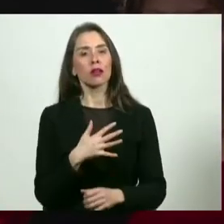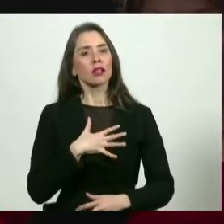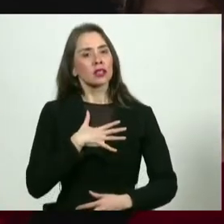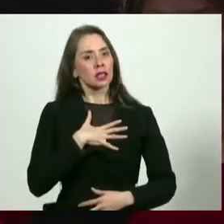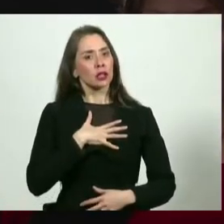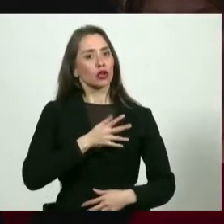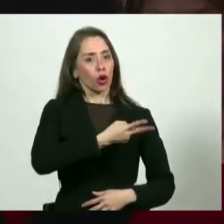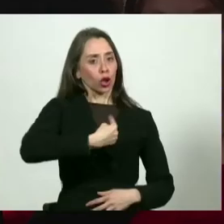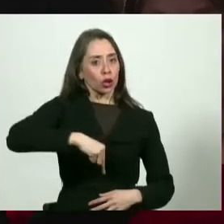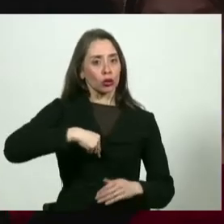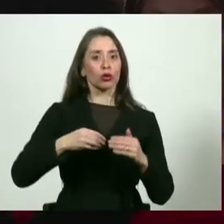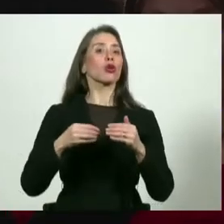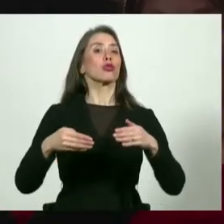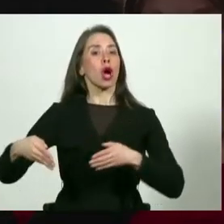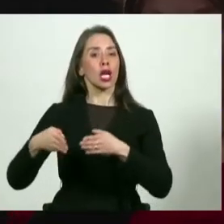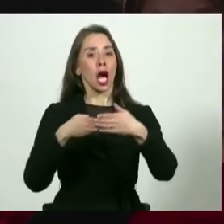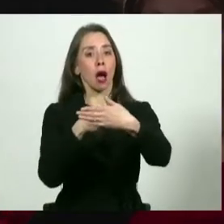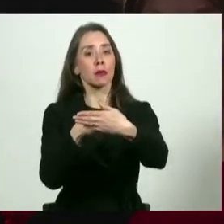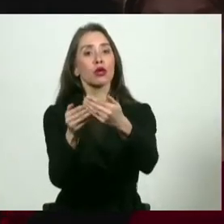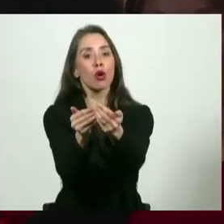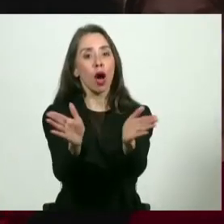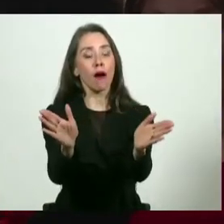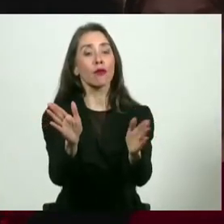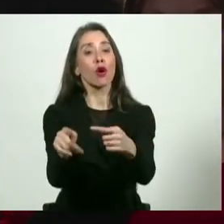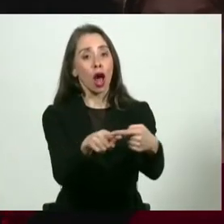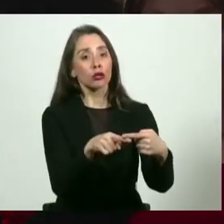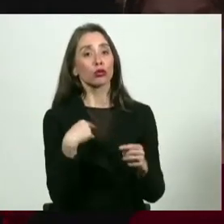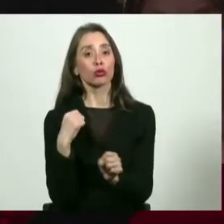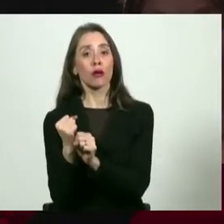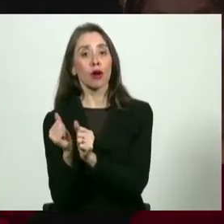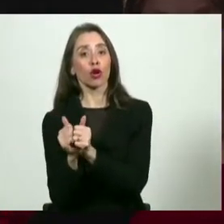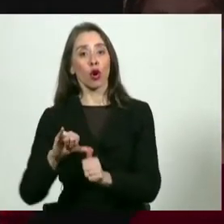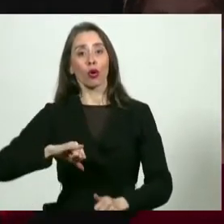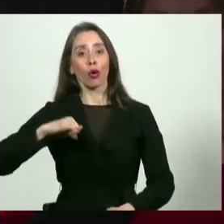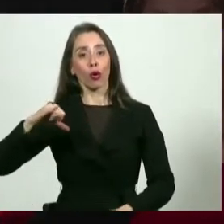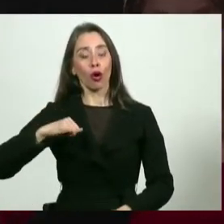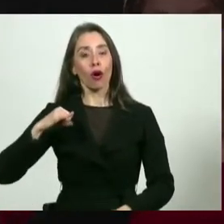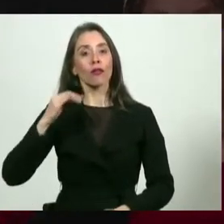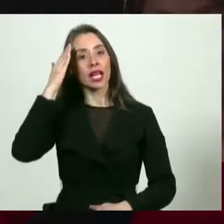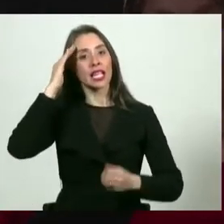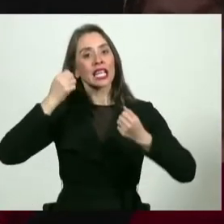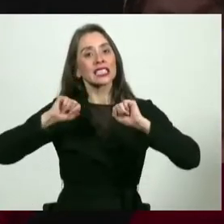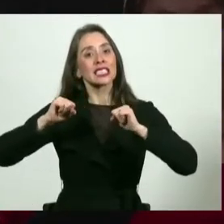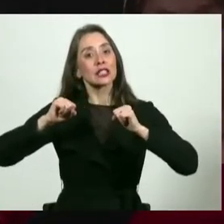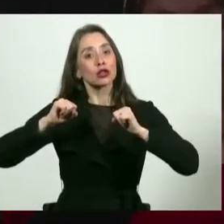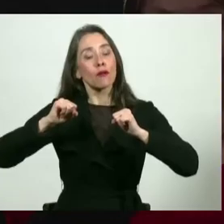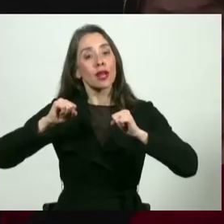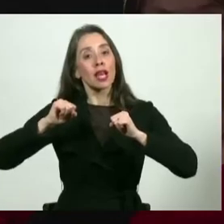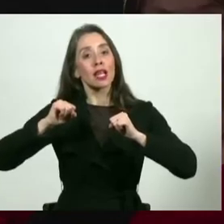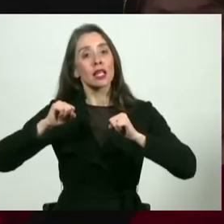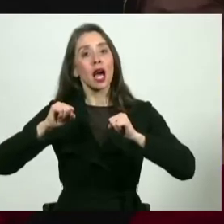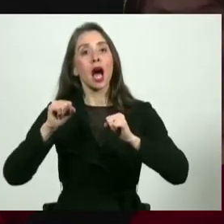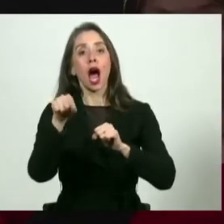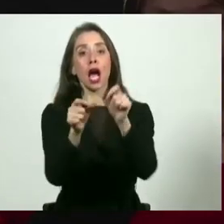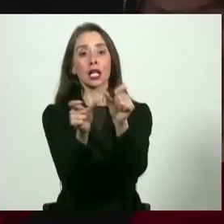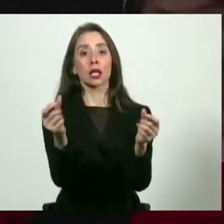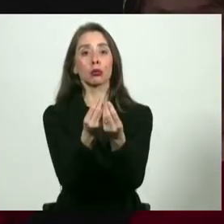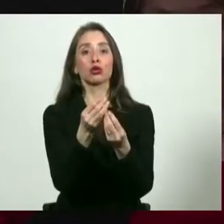desde el mundo laboral, soy educadora diferencial, y nos tratan como los principales segregadores